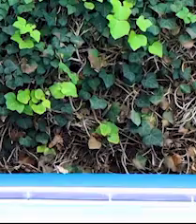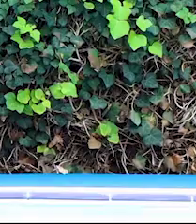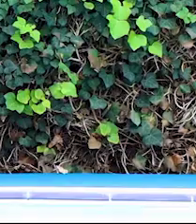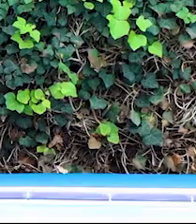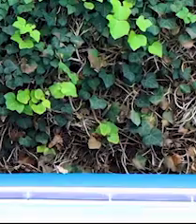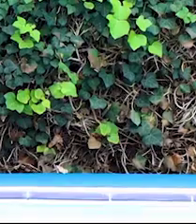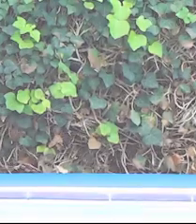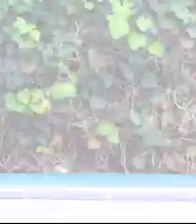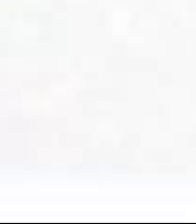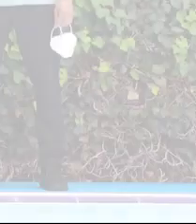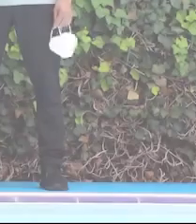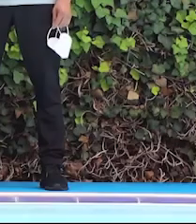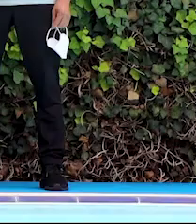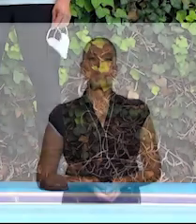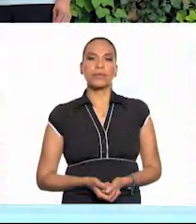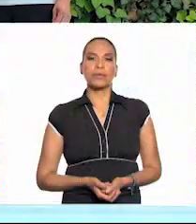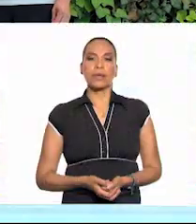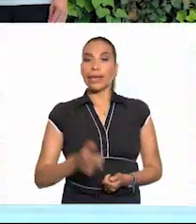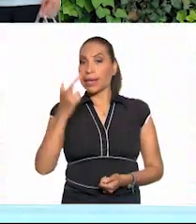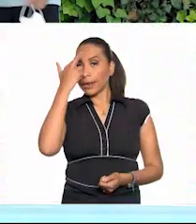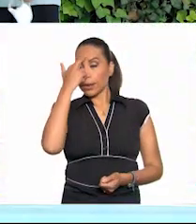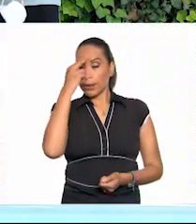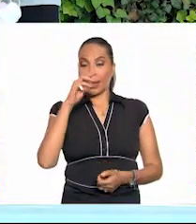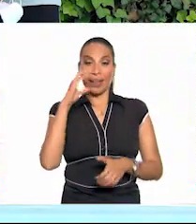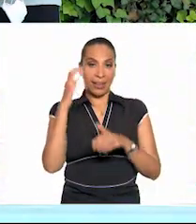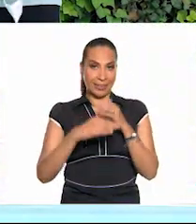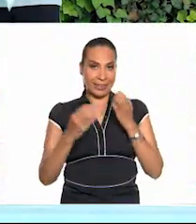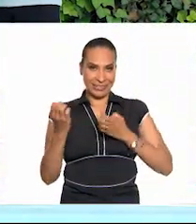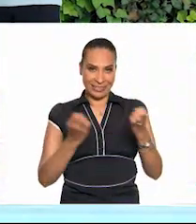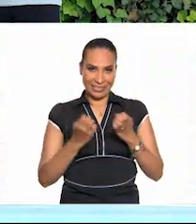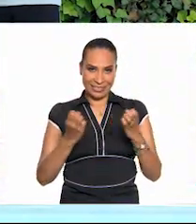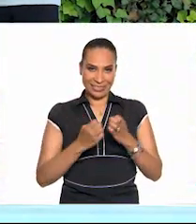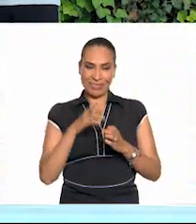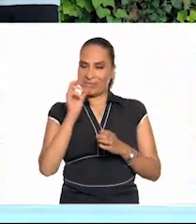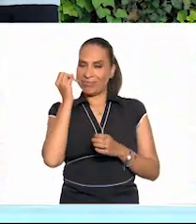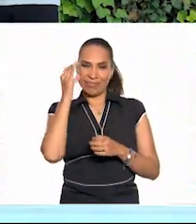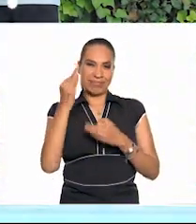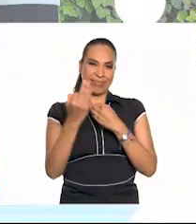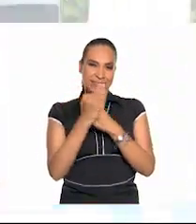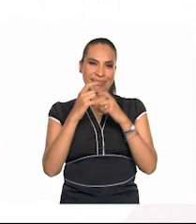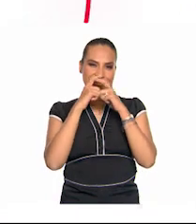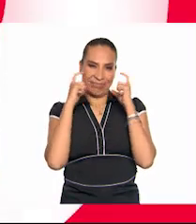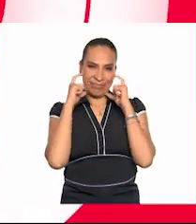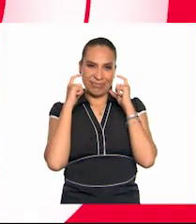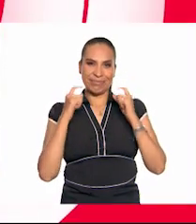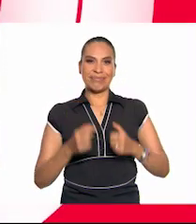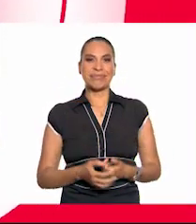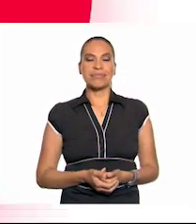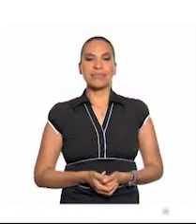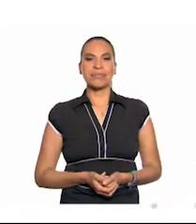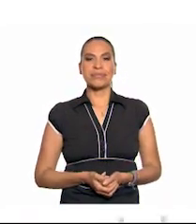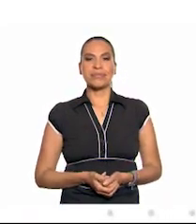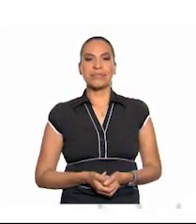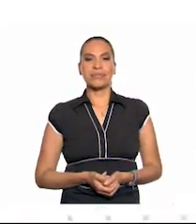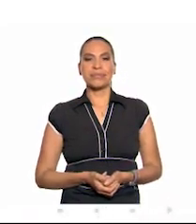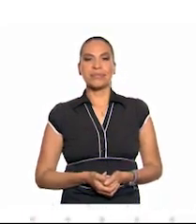el torso. Recuerda, al terminar la activación, no olvides la protección.